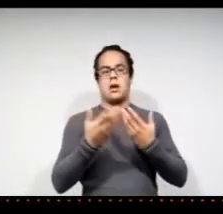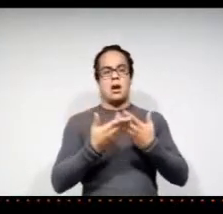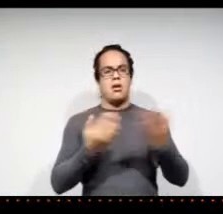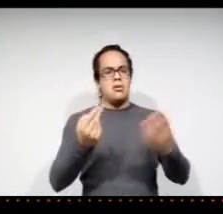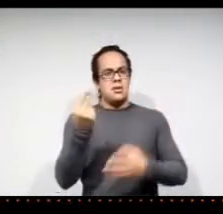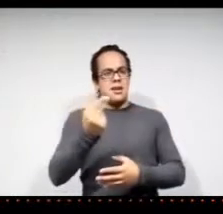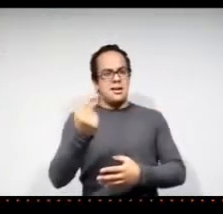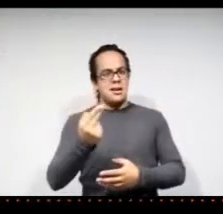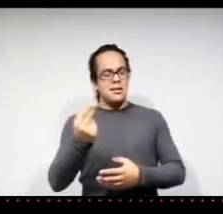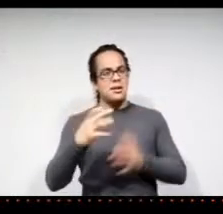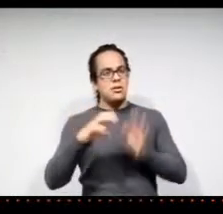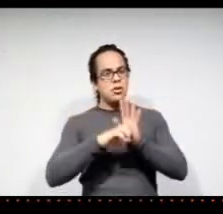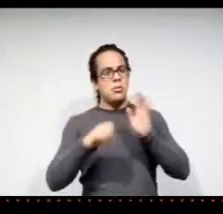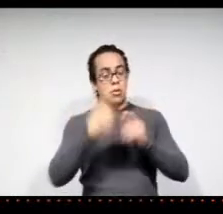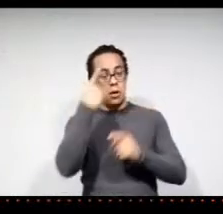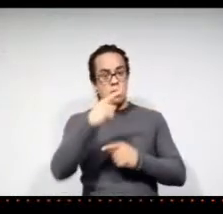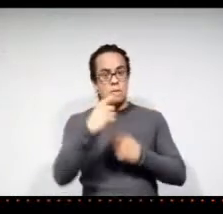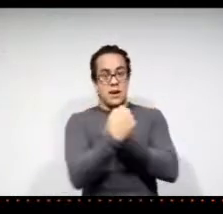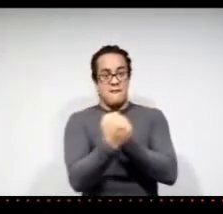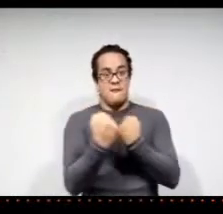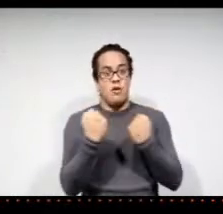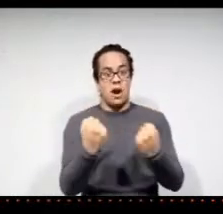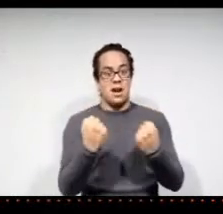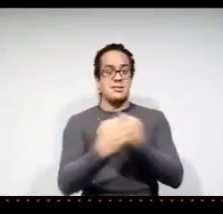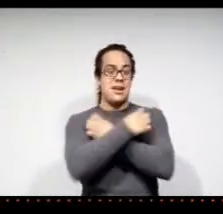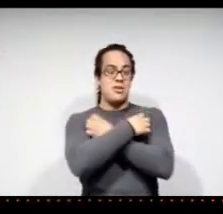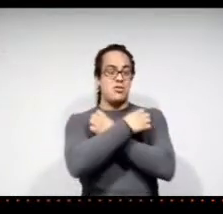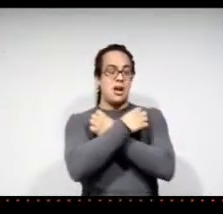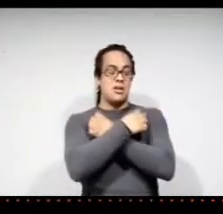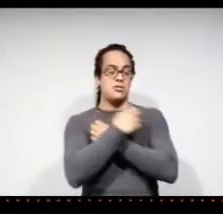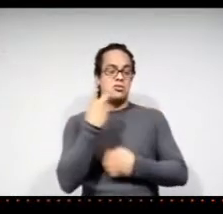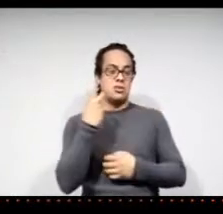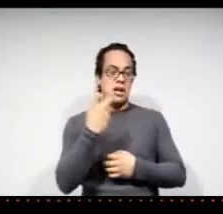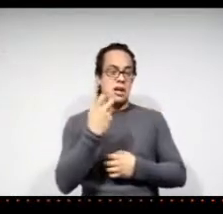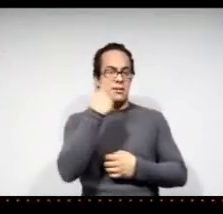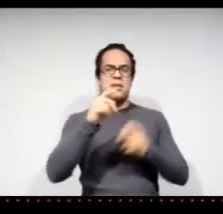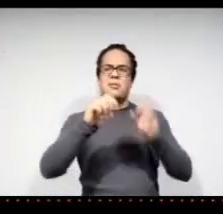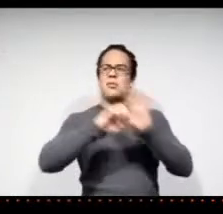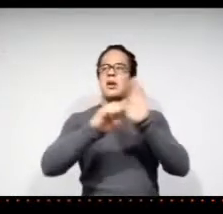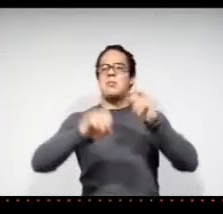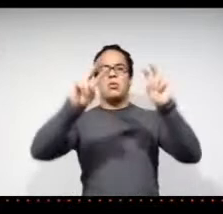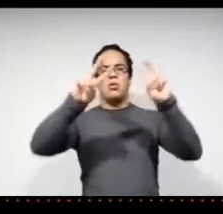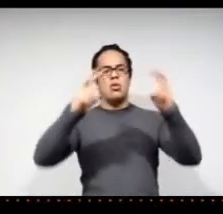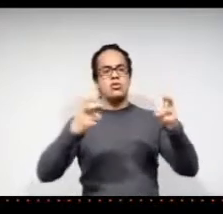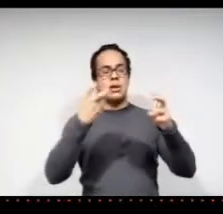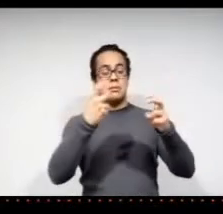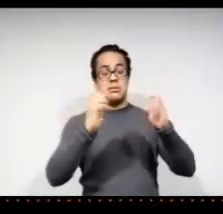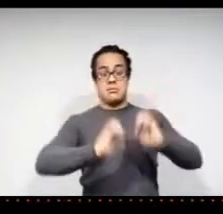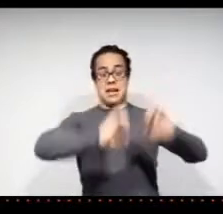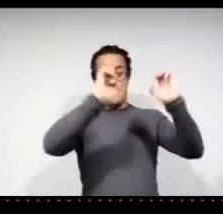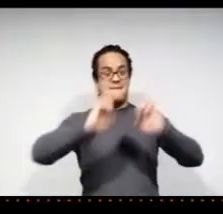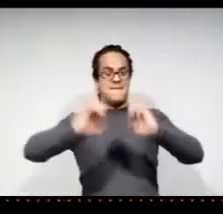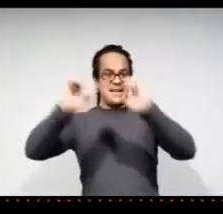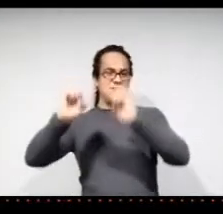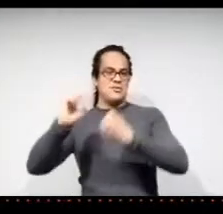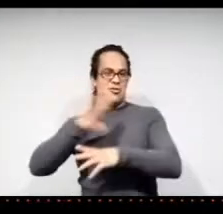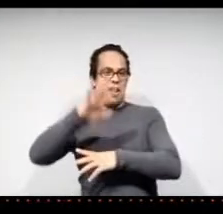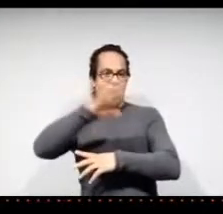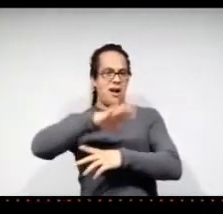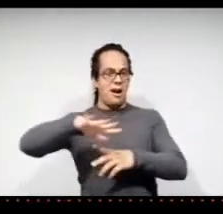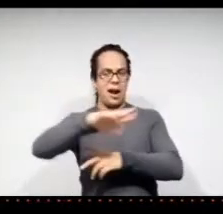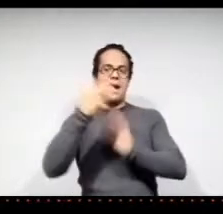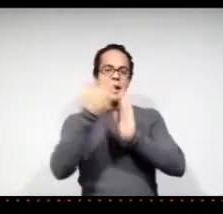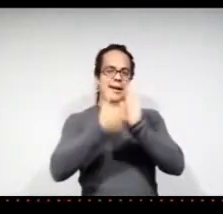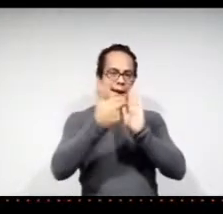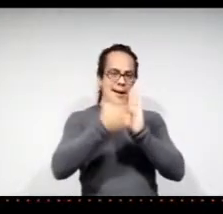que tenemos para fortalecer la educación, ¿no? Como, digamos, esta parte de la infraestructura que tenemos, las herramientas,